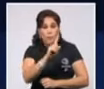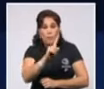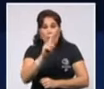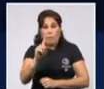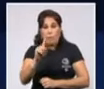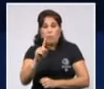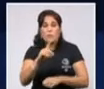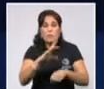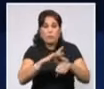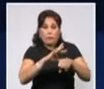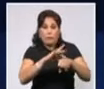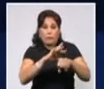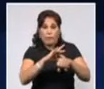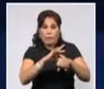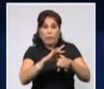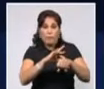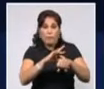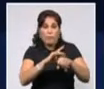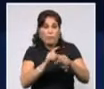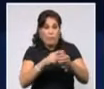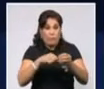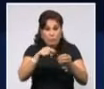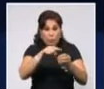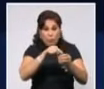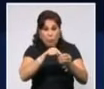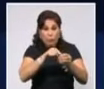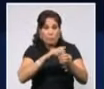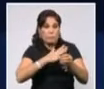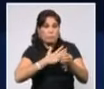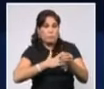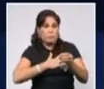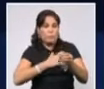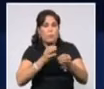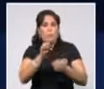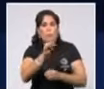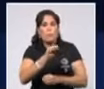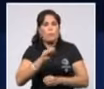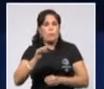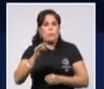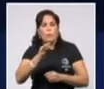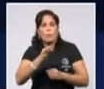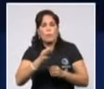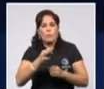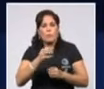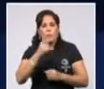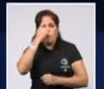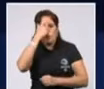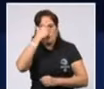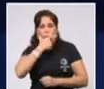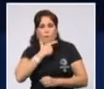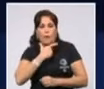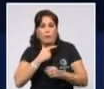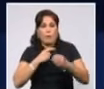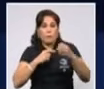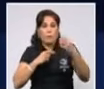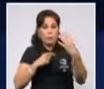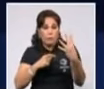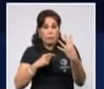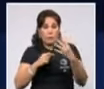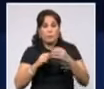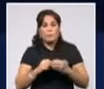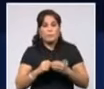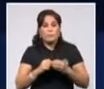casos diagnosticados pertenecen a los municipios de Ciego de Ávila 4,